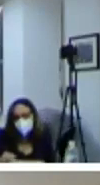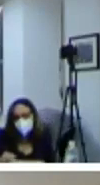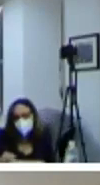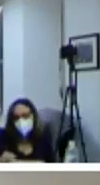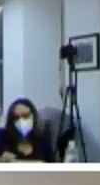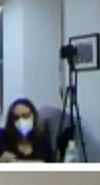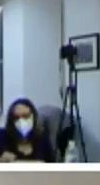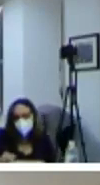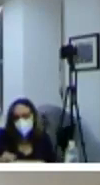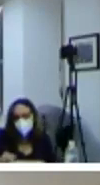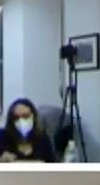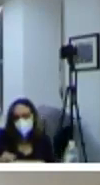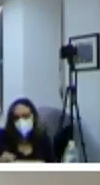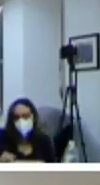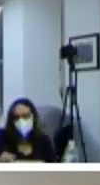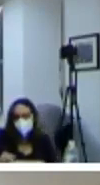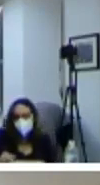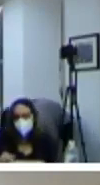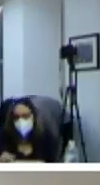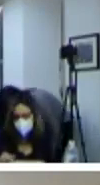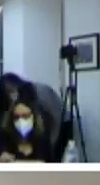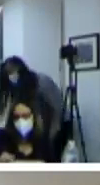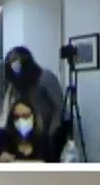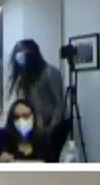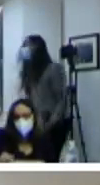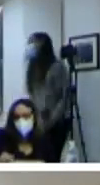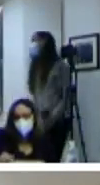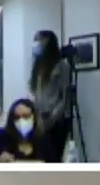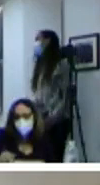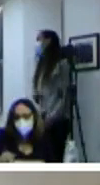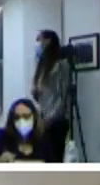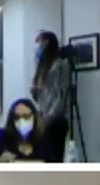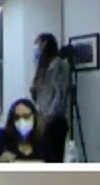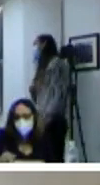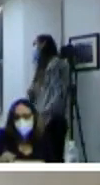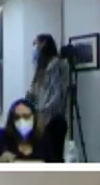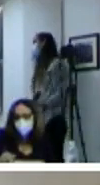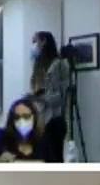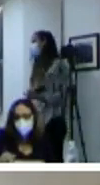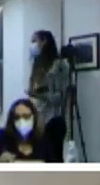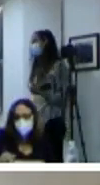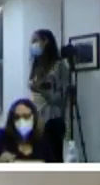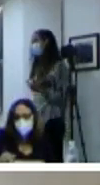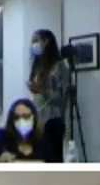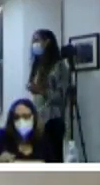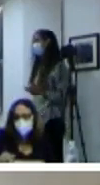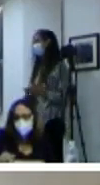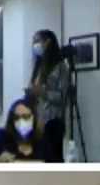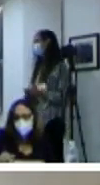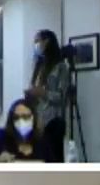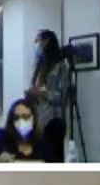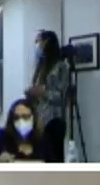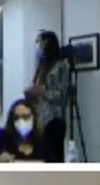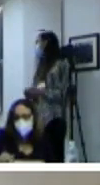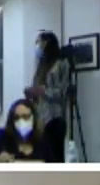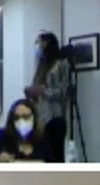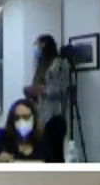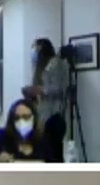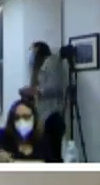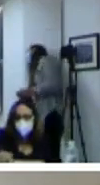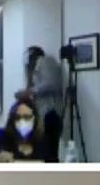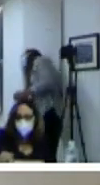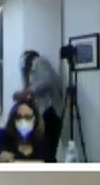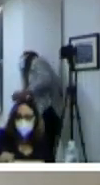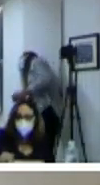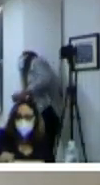dólares sin que haya una aprobación en el plan fiscal. Doña Natalie, sí. Eso conlleva a que el